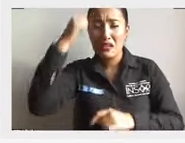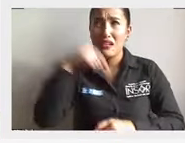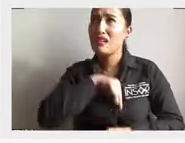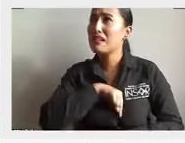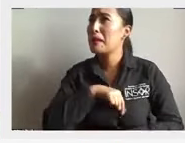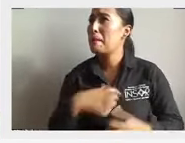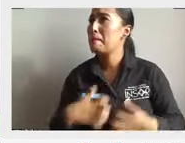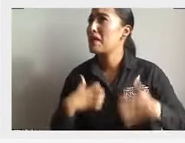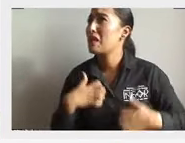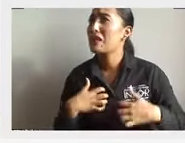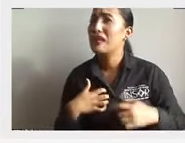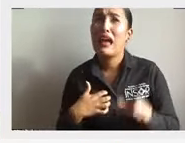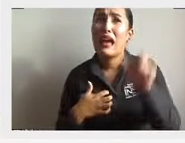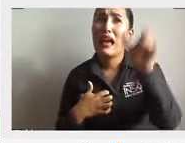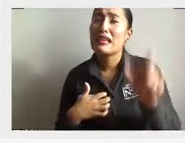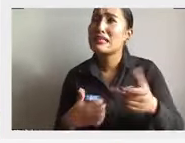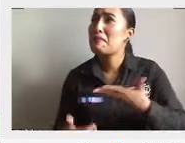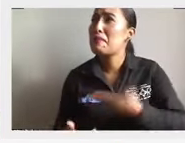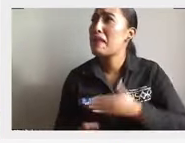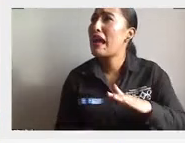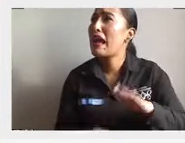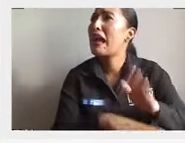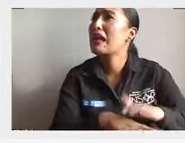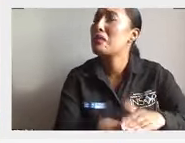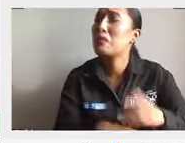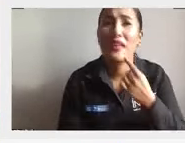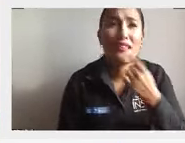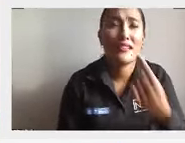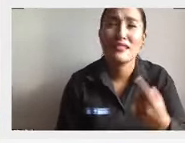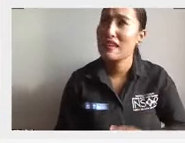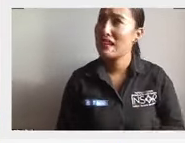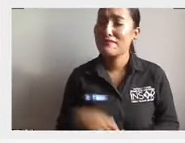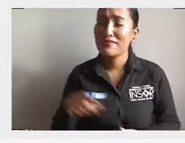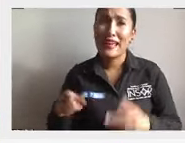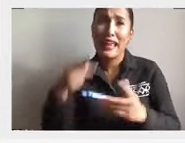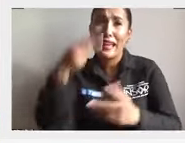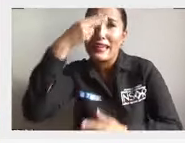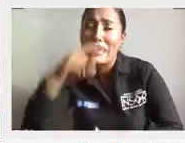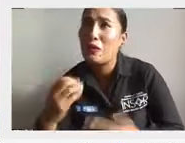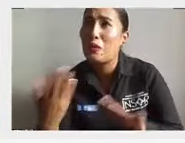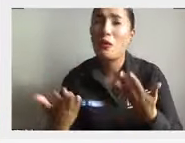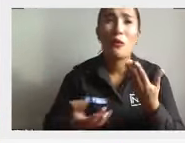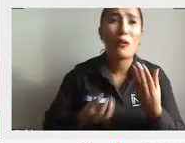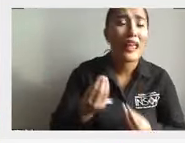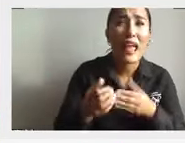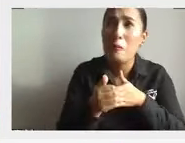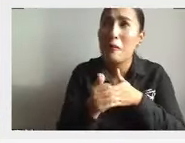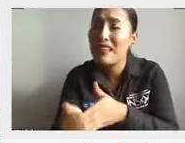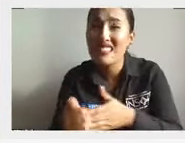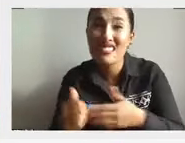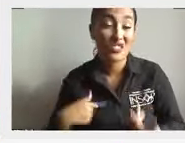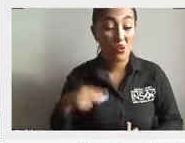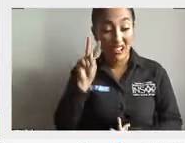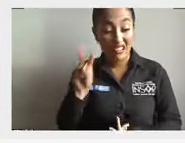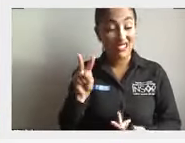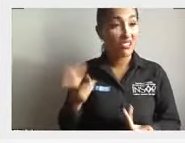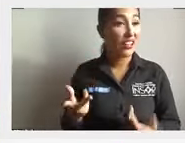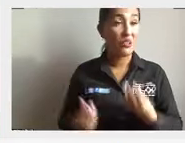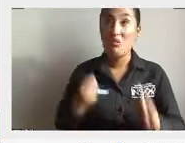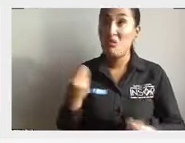voy a decir, cómo le voy a dar indicaciones frente a su hijo, si yo aquí lo he visto más o menos que no hace nada. Sí, es un